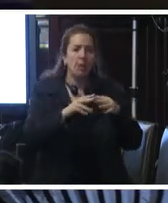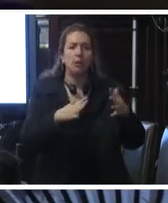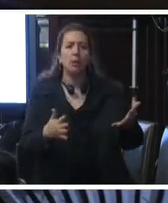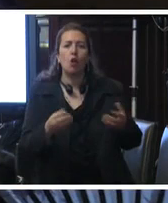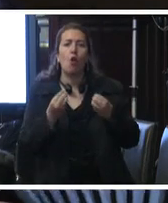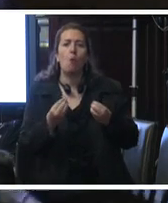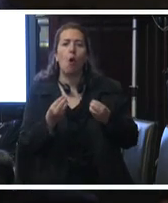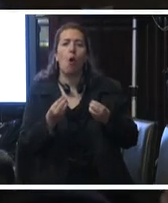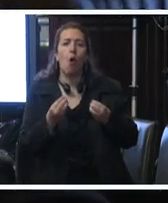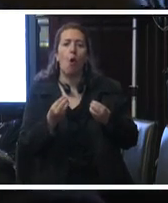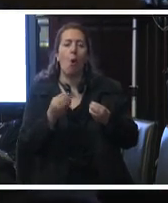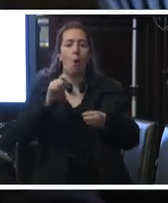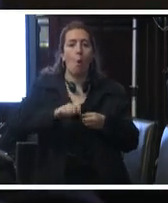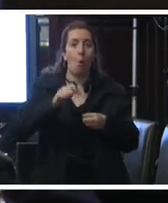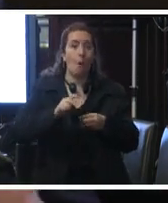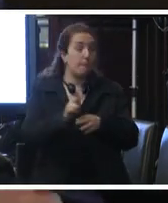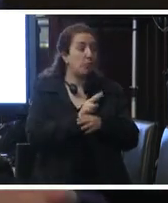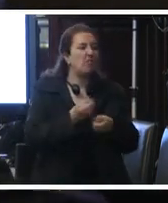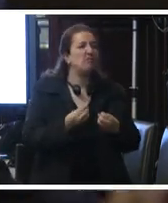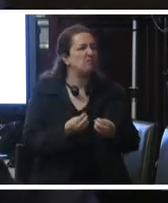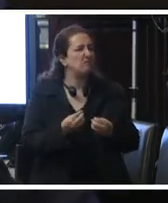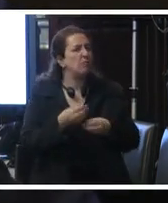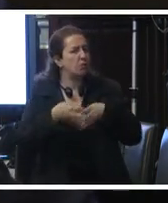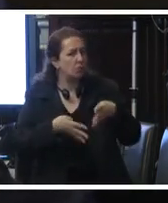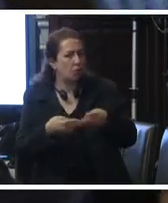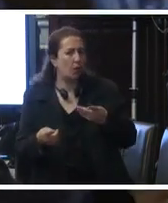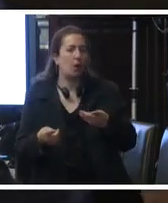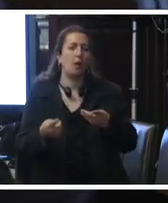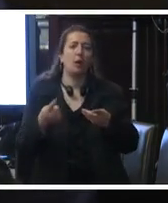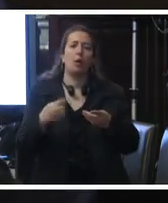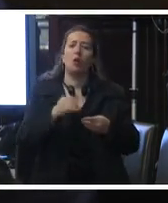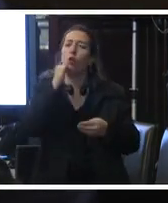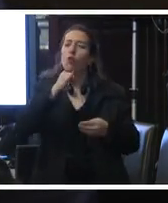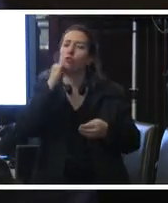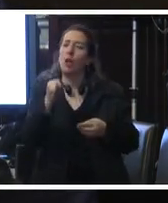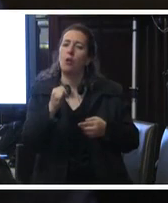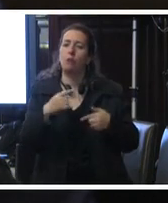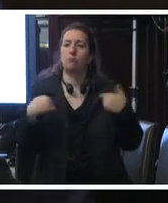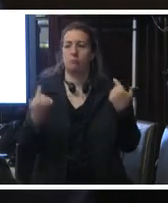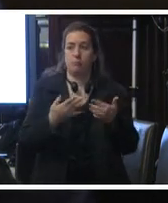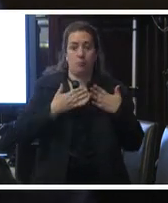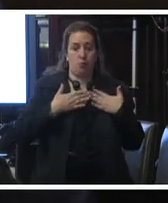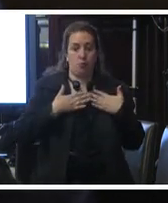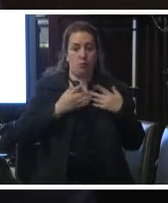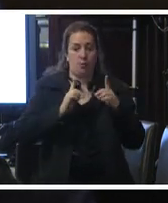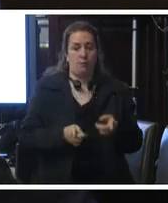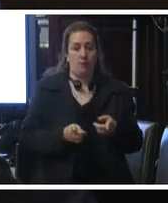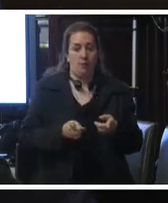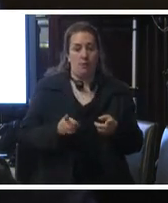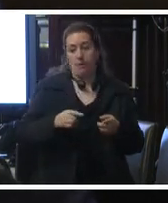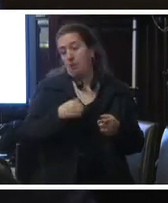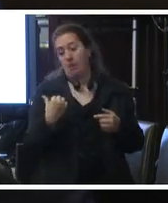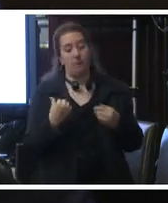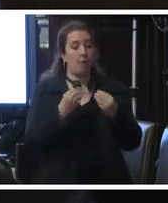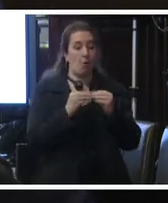La presidenta Macule, como relatora para mujeres, y su servidor como relator para defensoras